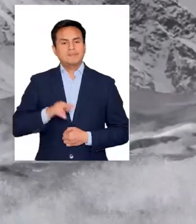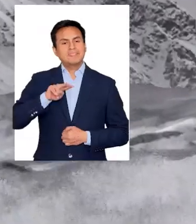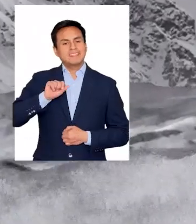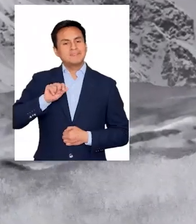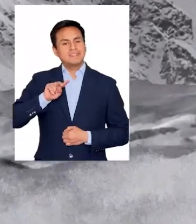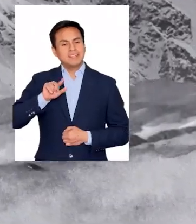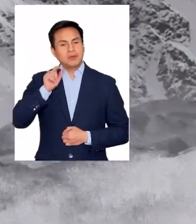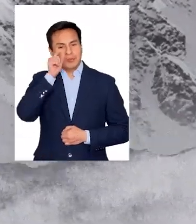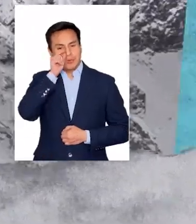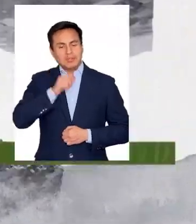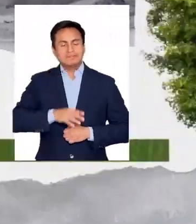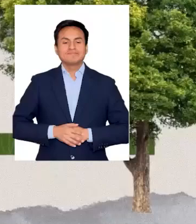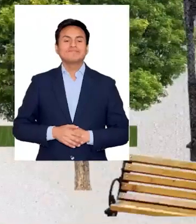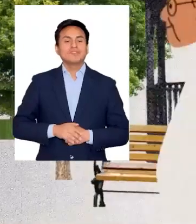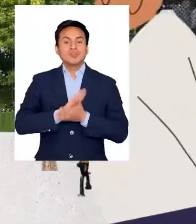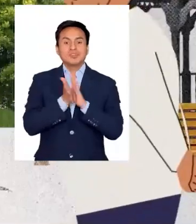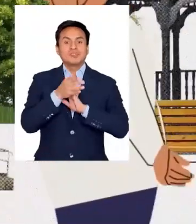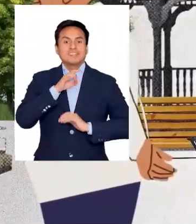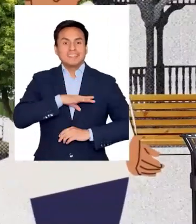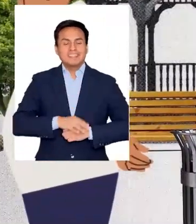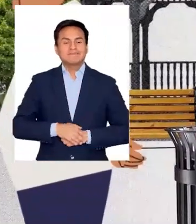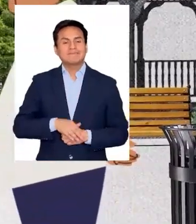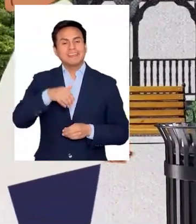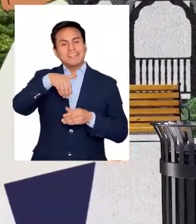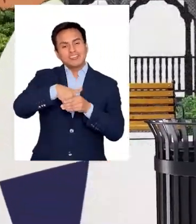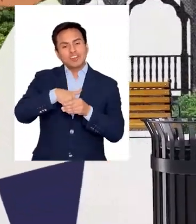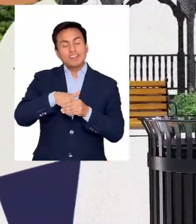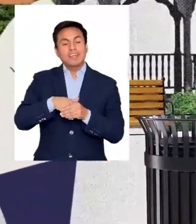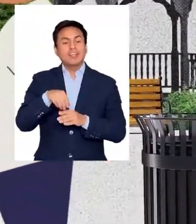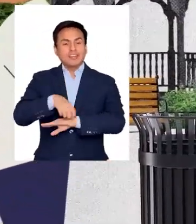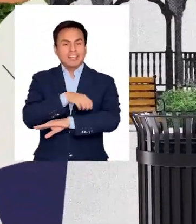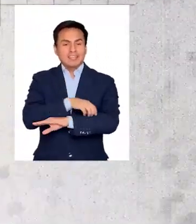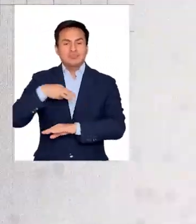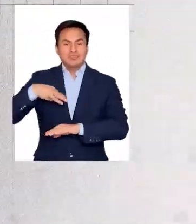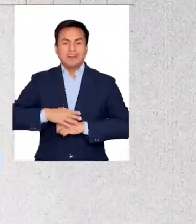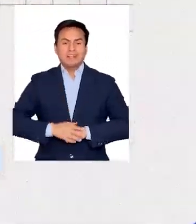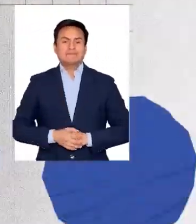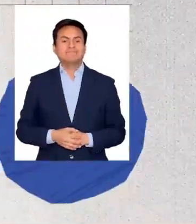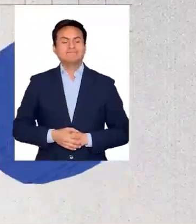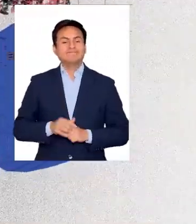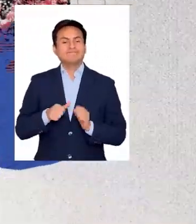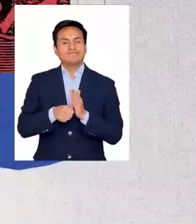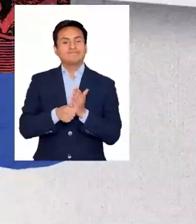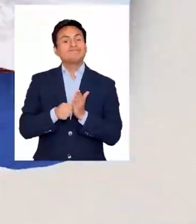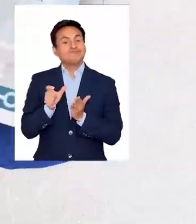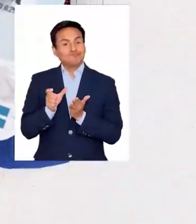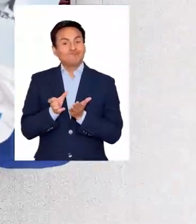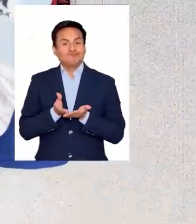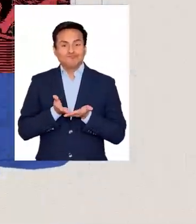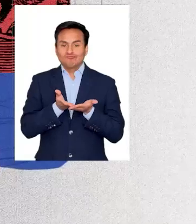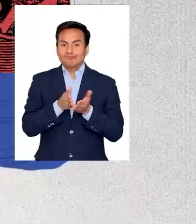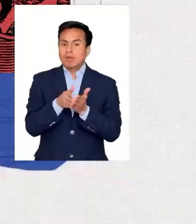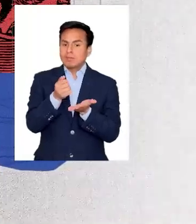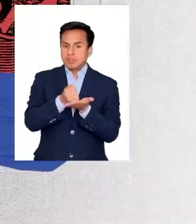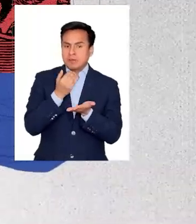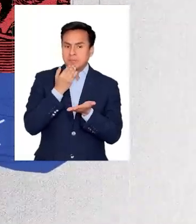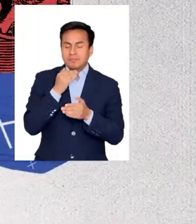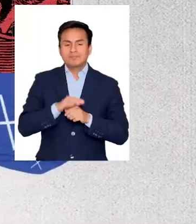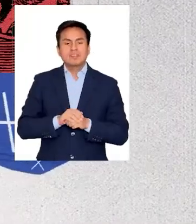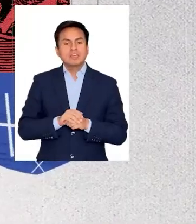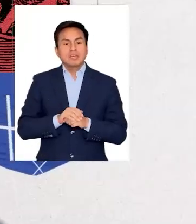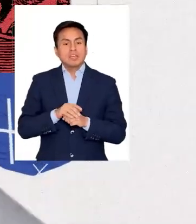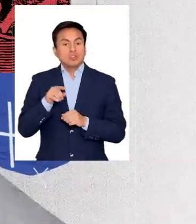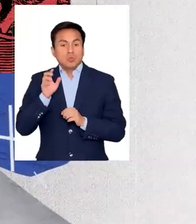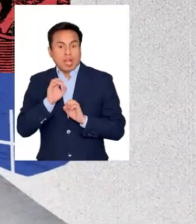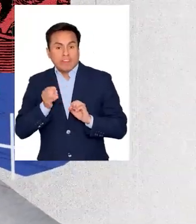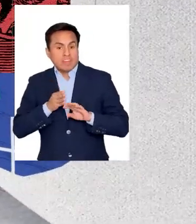Este 26 y 27 de octubre, en todo Chile, son las elecciones regionales y municipales. Tienes que llevar tu cédula de identidad o pasaporte. Sin ellos,